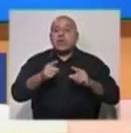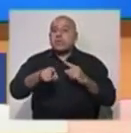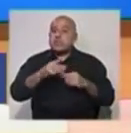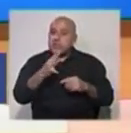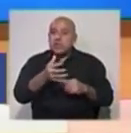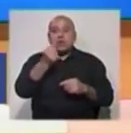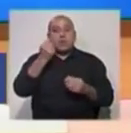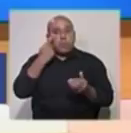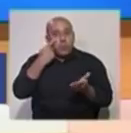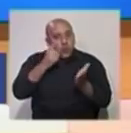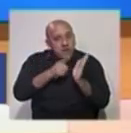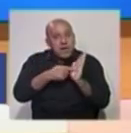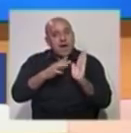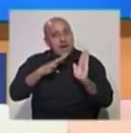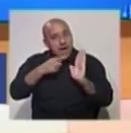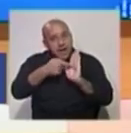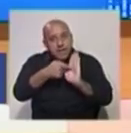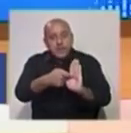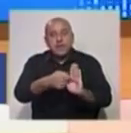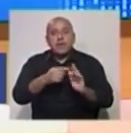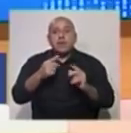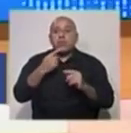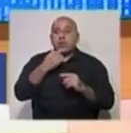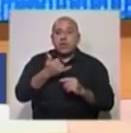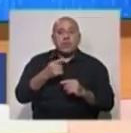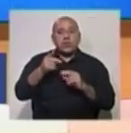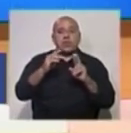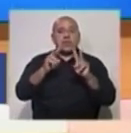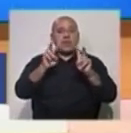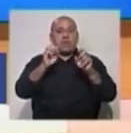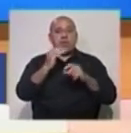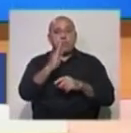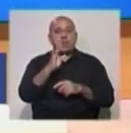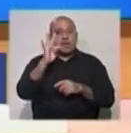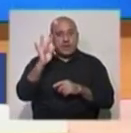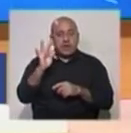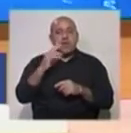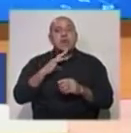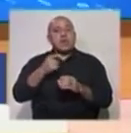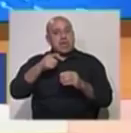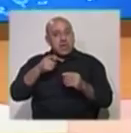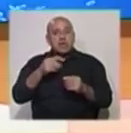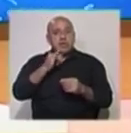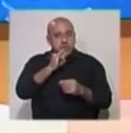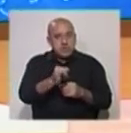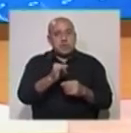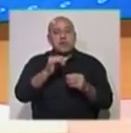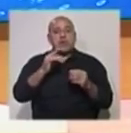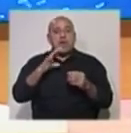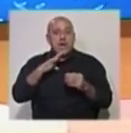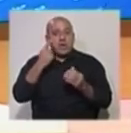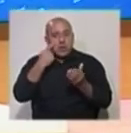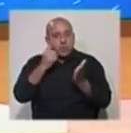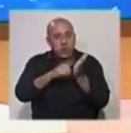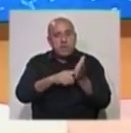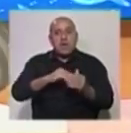comprueba, como se ha comprobado en otros casos de dirigentes del Partido de los Trabajadores, sí, que incursionaron en el